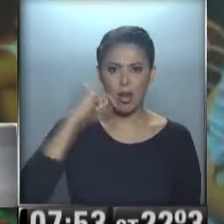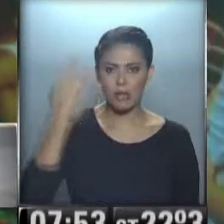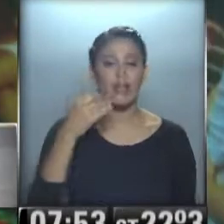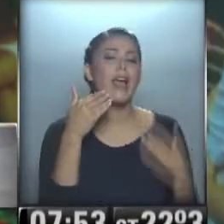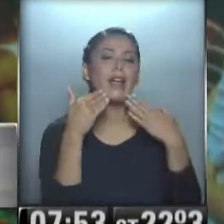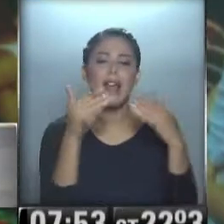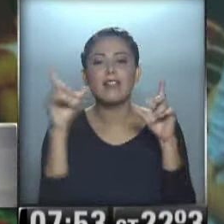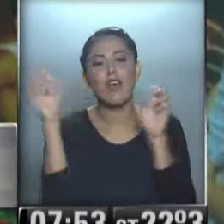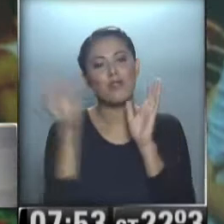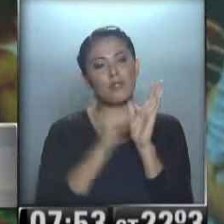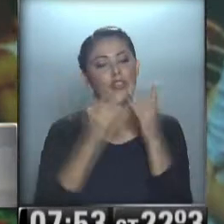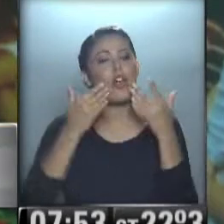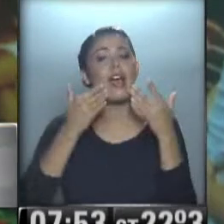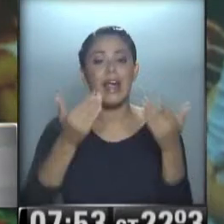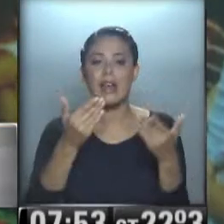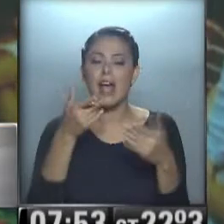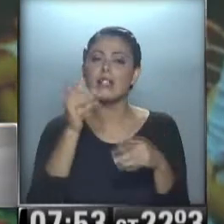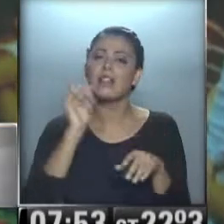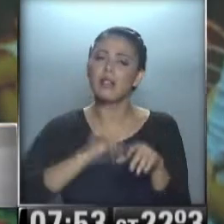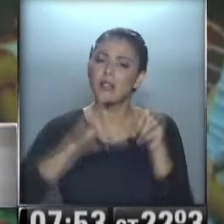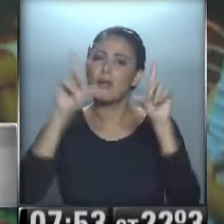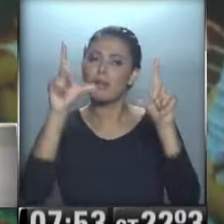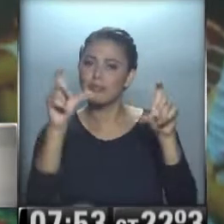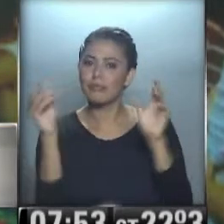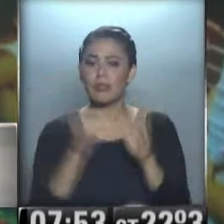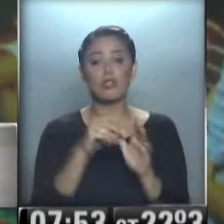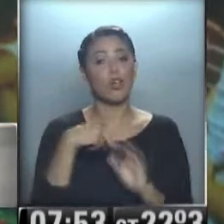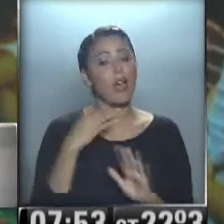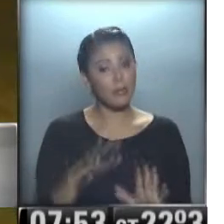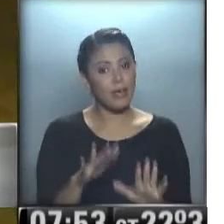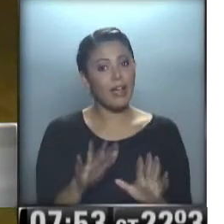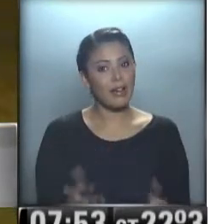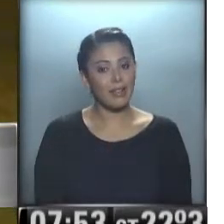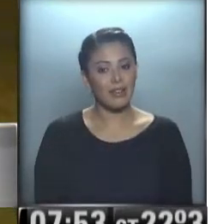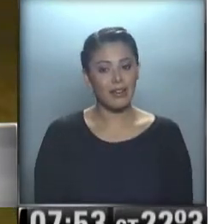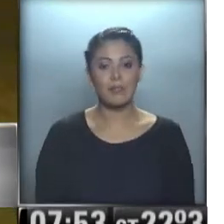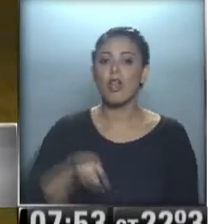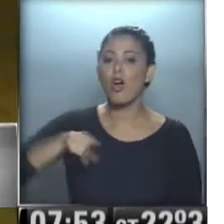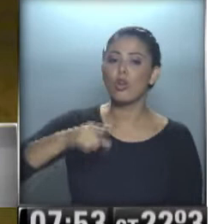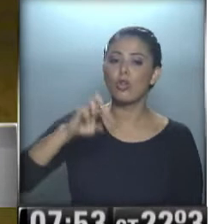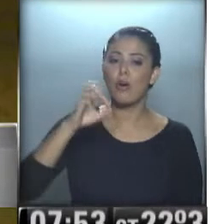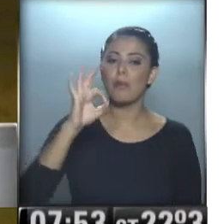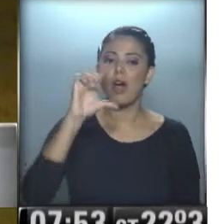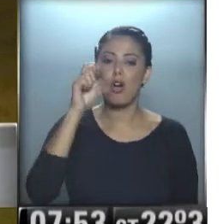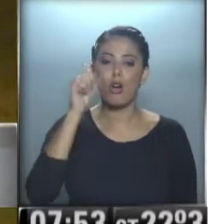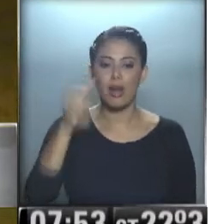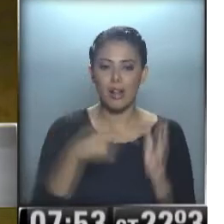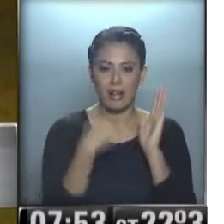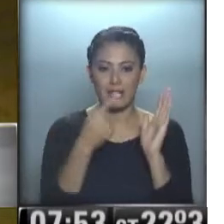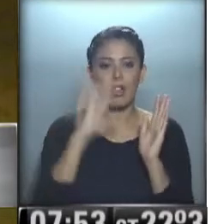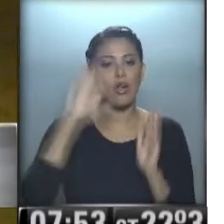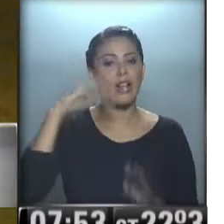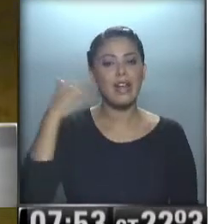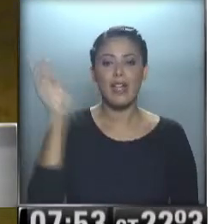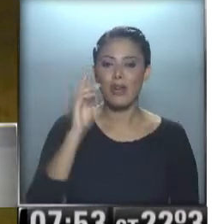por la foto, gracias por tomarte ese trabajo, te esperaba, Paola Corbalán dice: hola, Nadia y